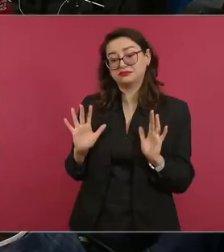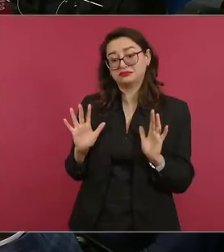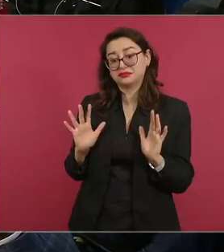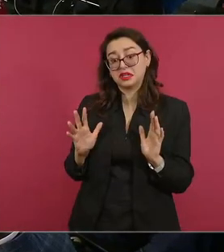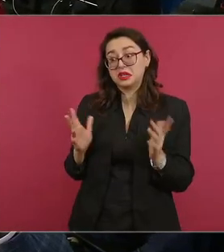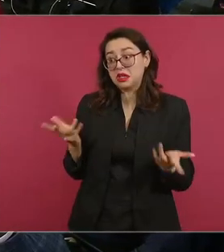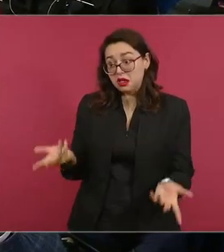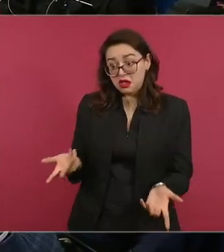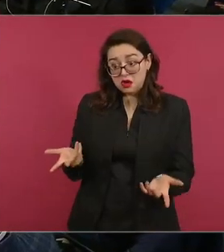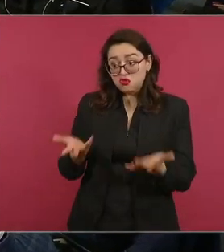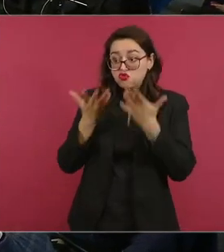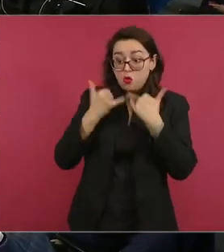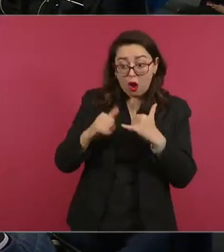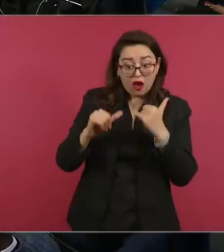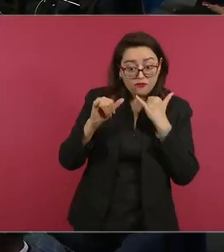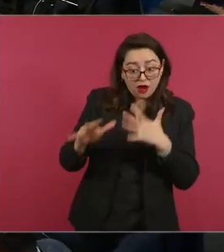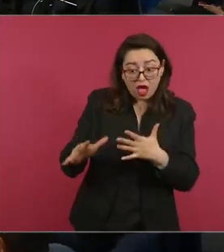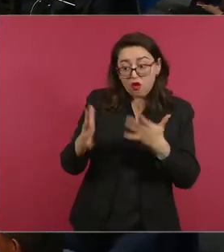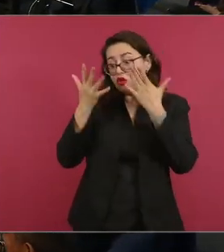timar,